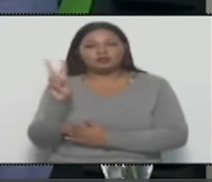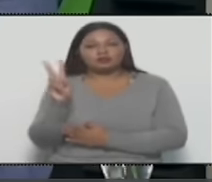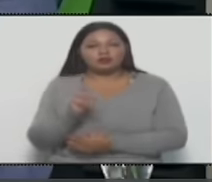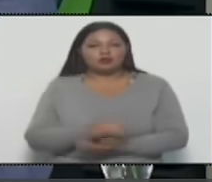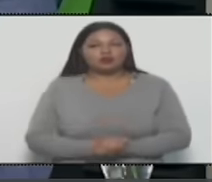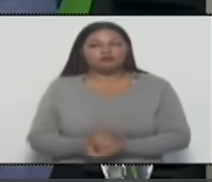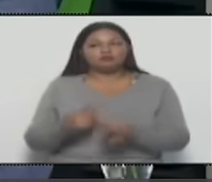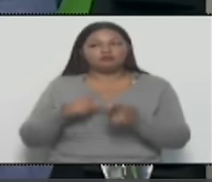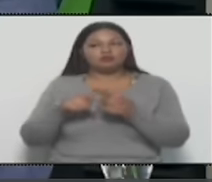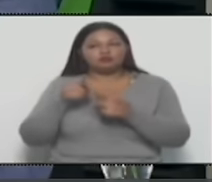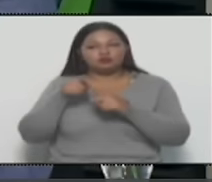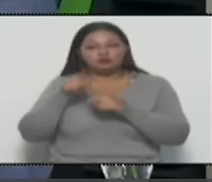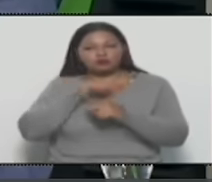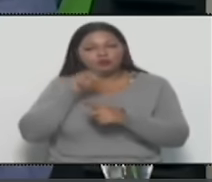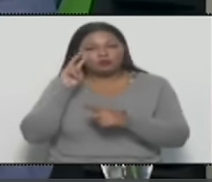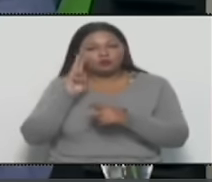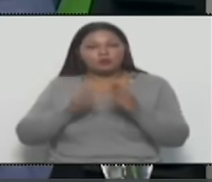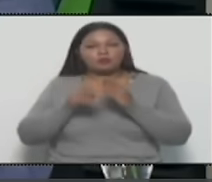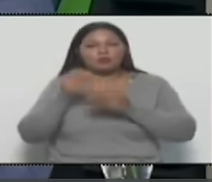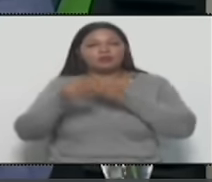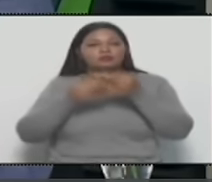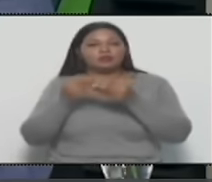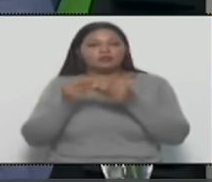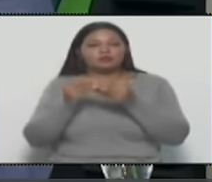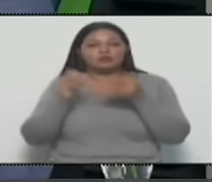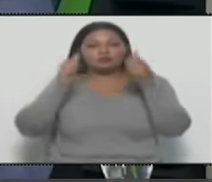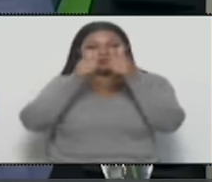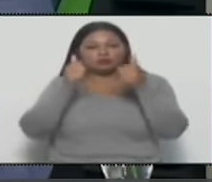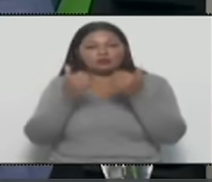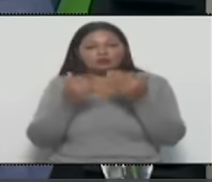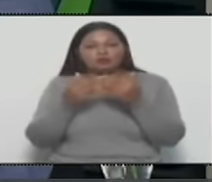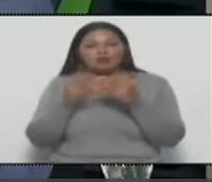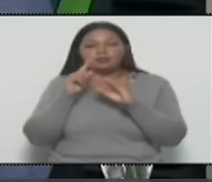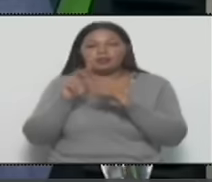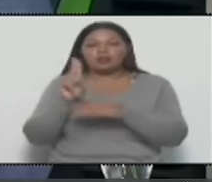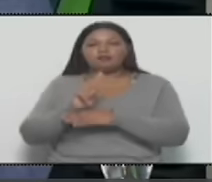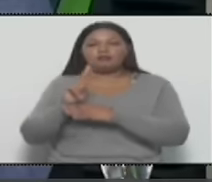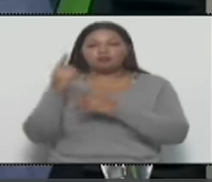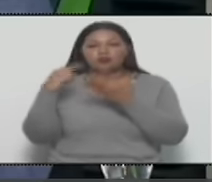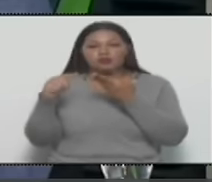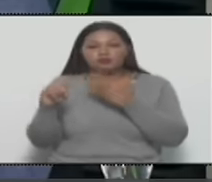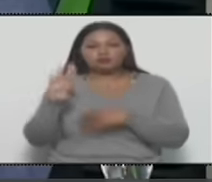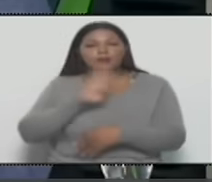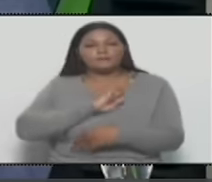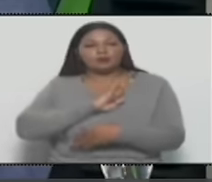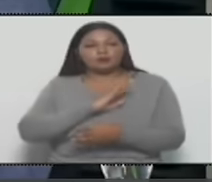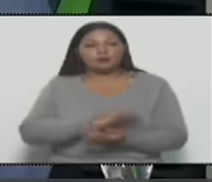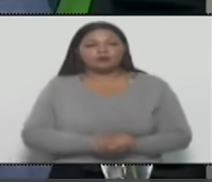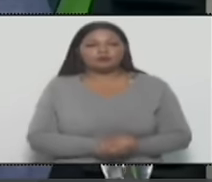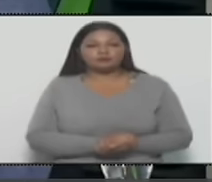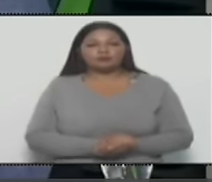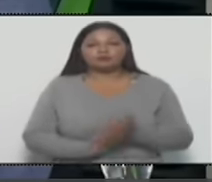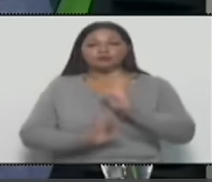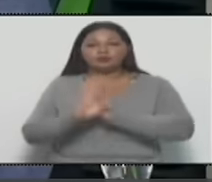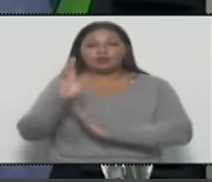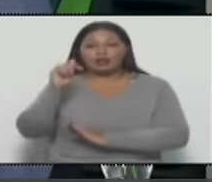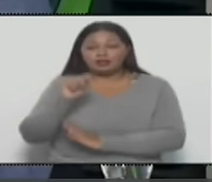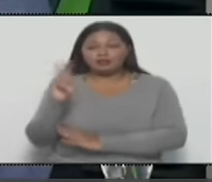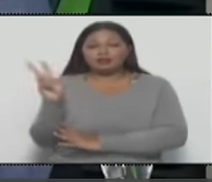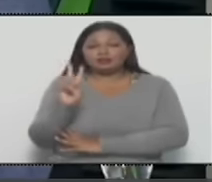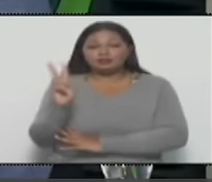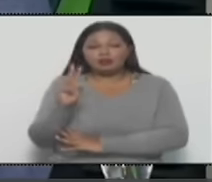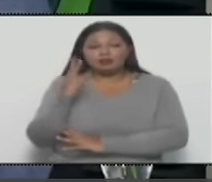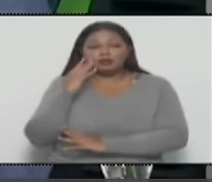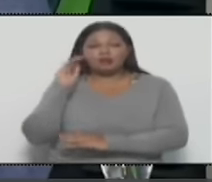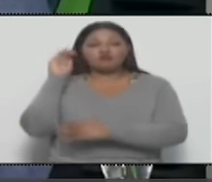Entonces justamente mientras que nosotros vamos generando ese ecosistema digital con el uso de aplicaciones propias desarrolladas aquí en Venezuela, en